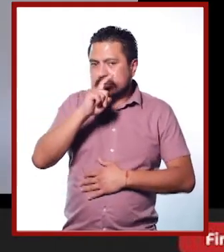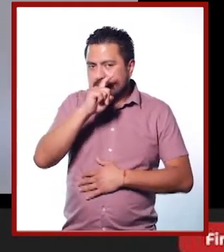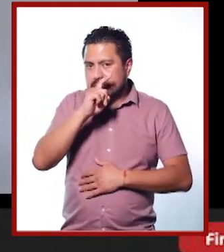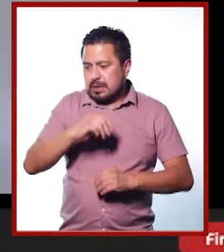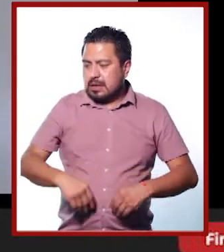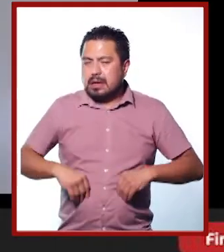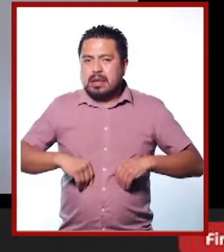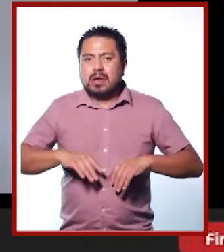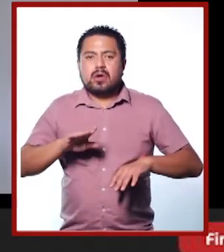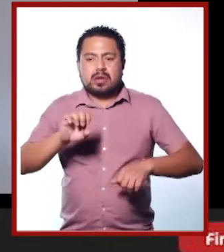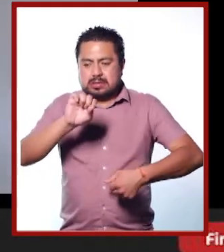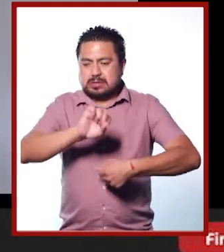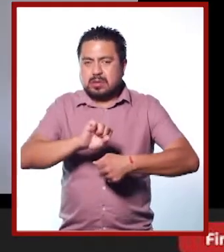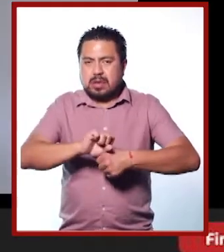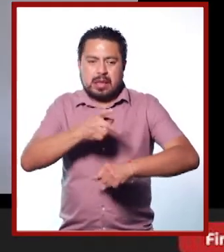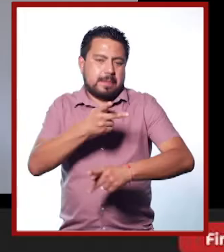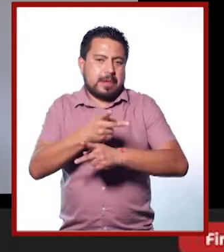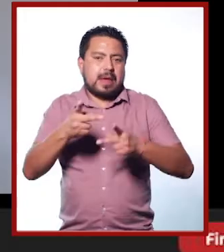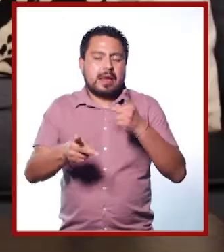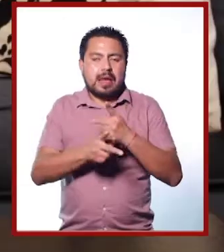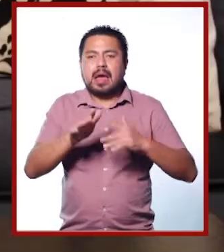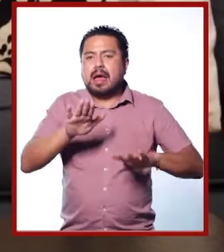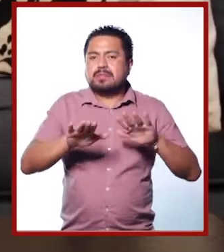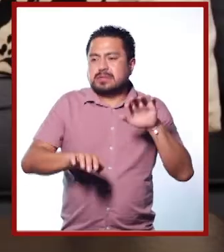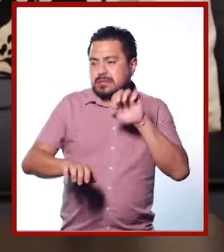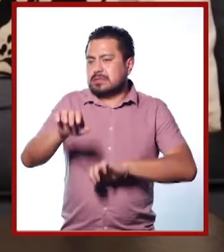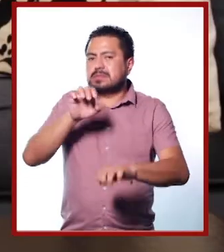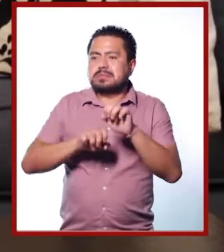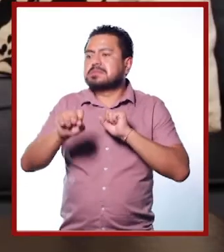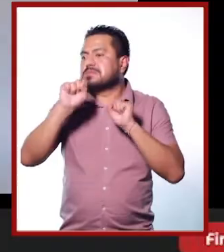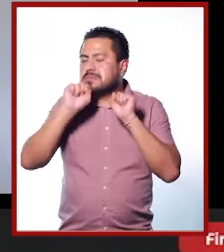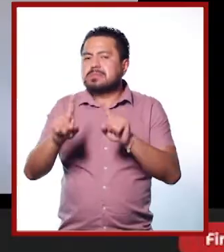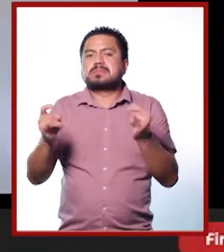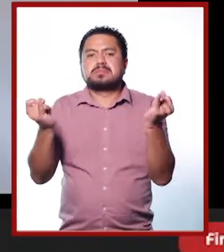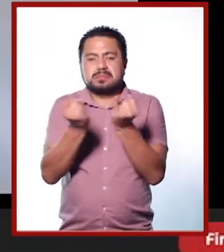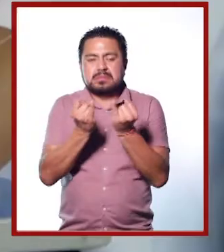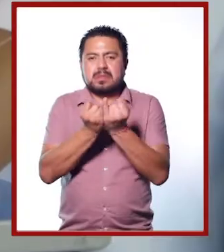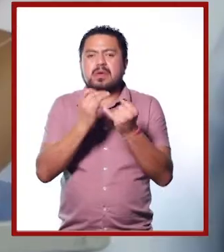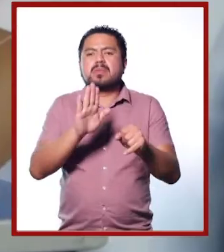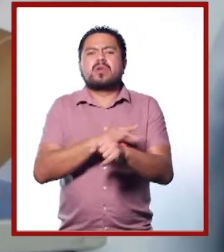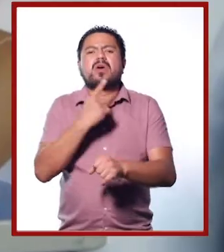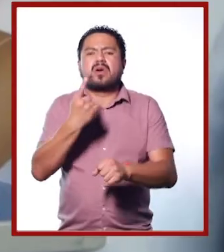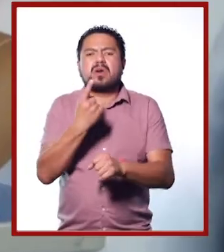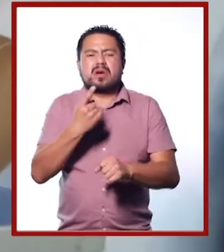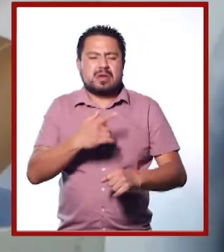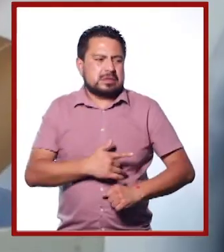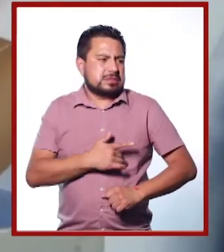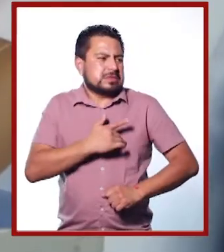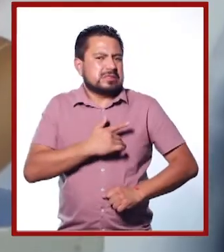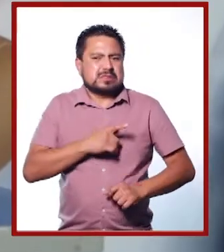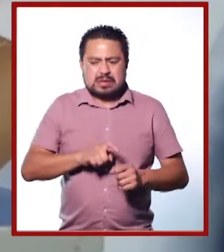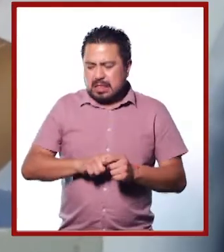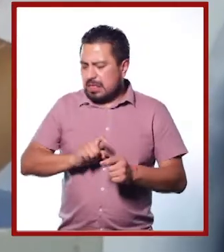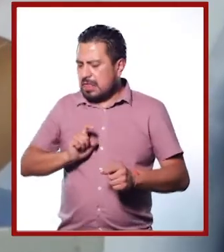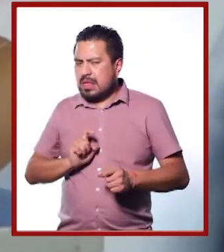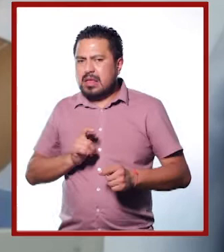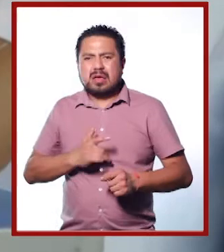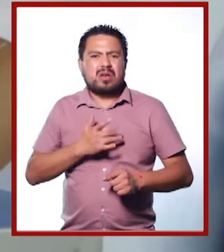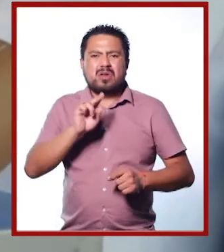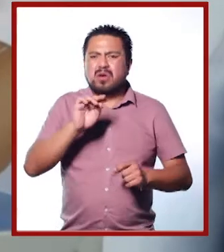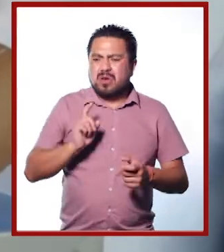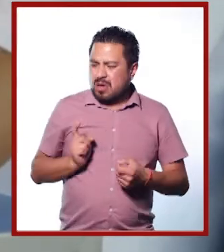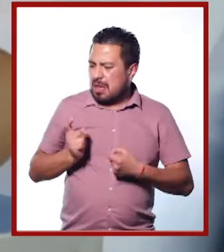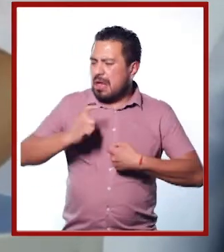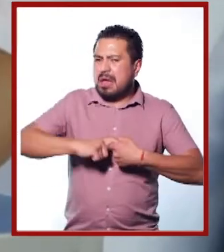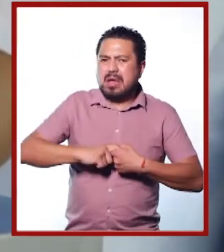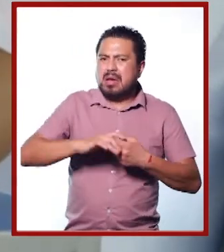de su vida ha sido entre la secundaria y la prepa. Y adultos, por supuesto, también. ¿Por qué? Porque el sentirse excluido, el sentir